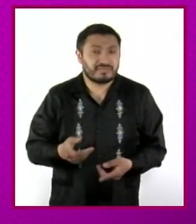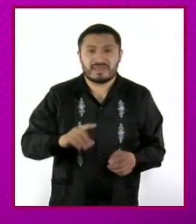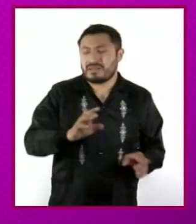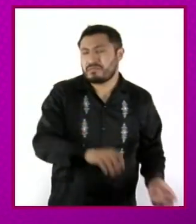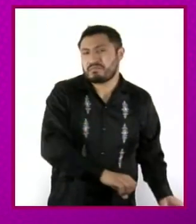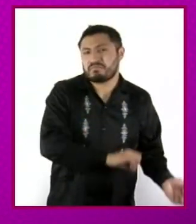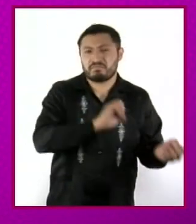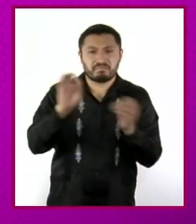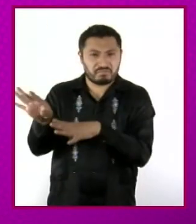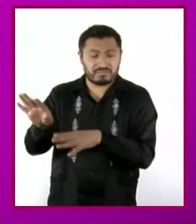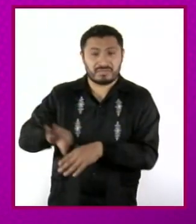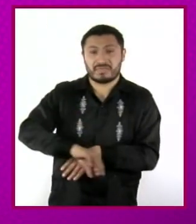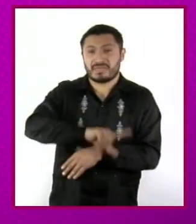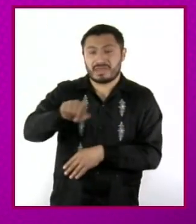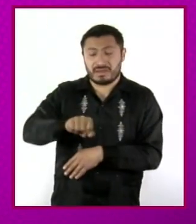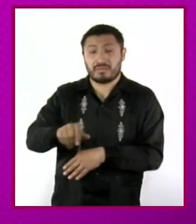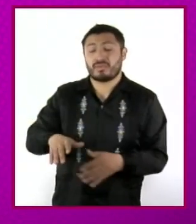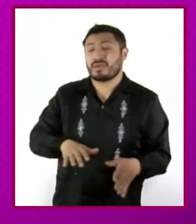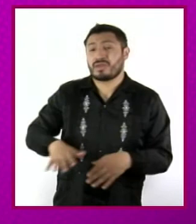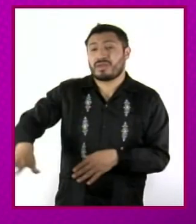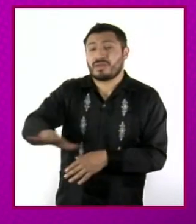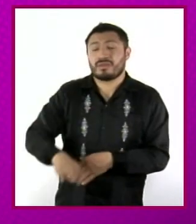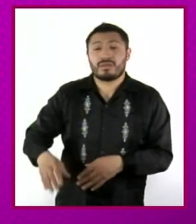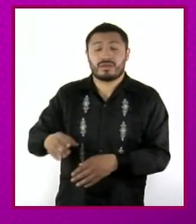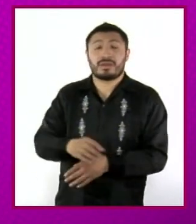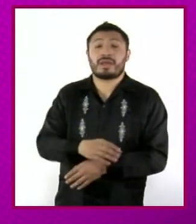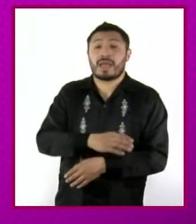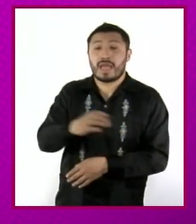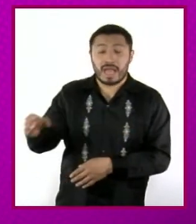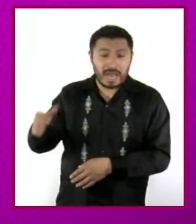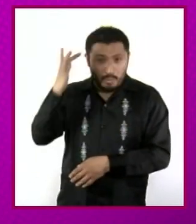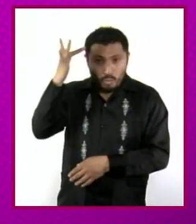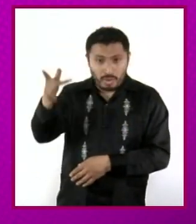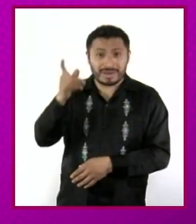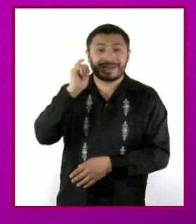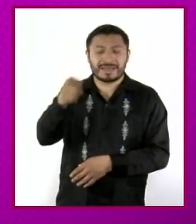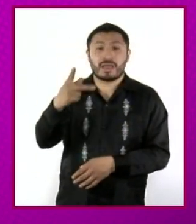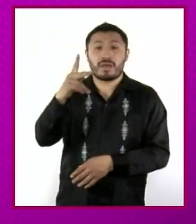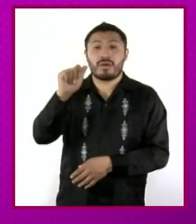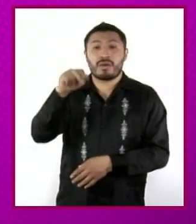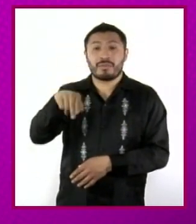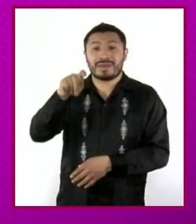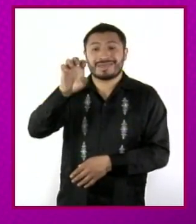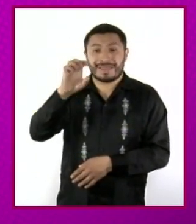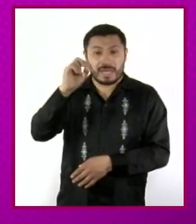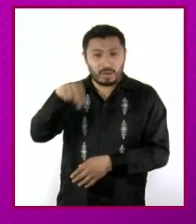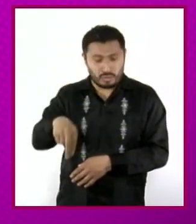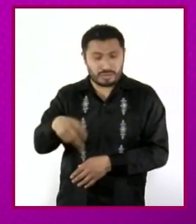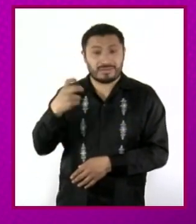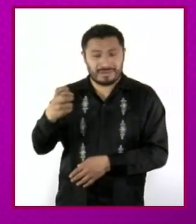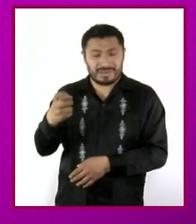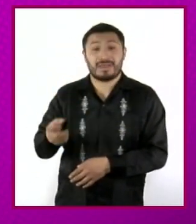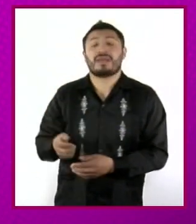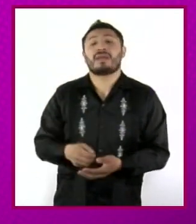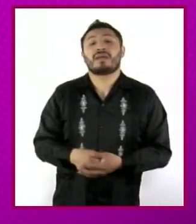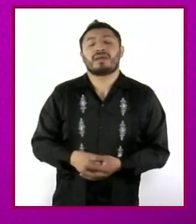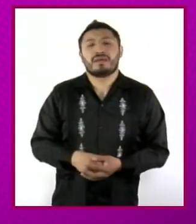y ya los llevamos a un campo santo. Ahora el campo santo se convierte